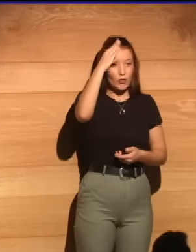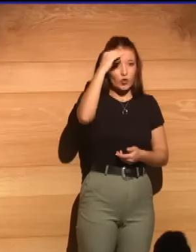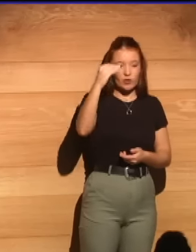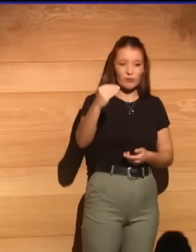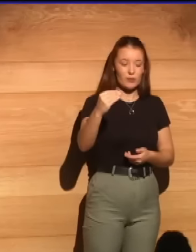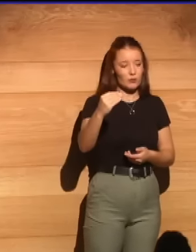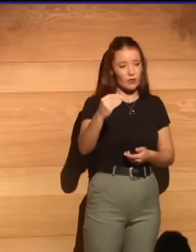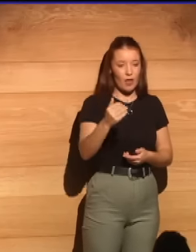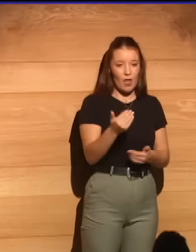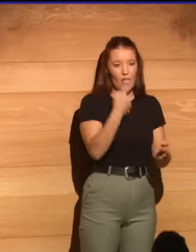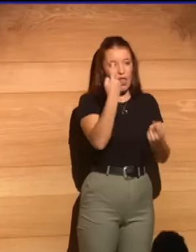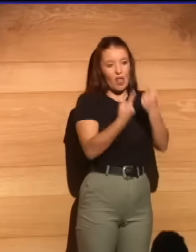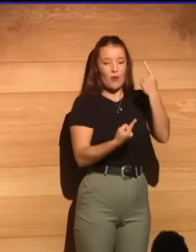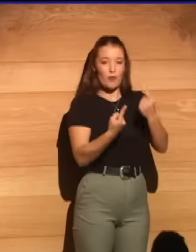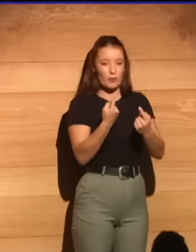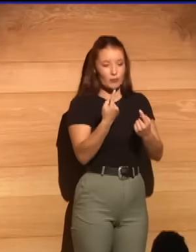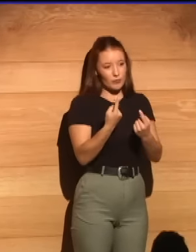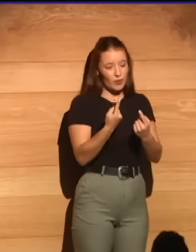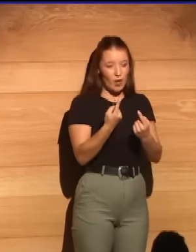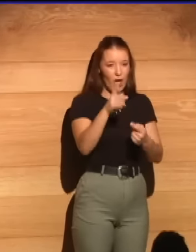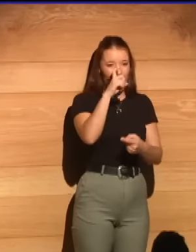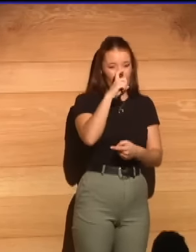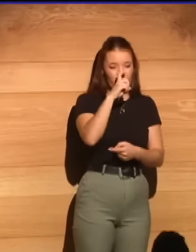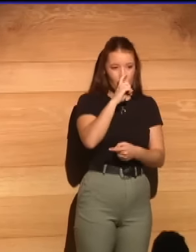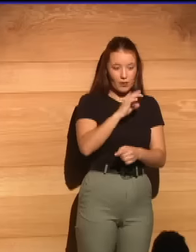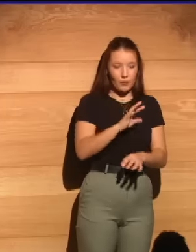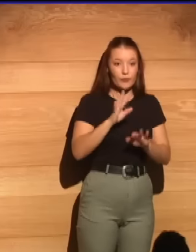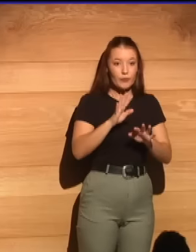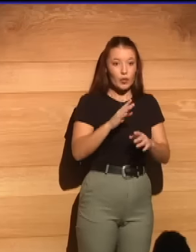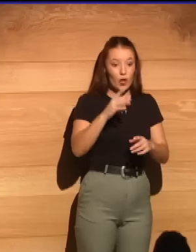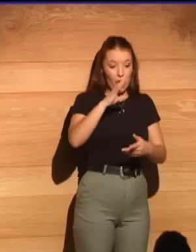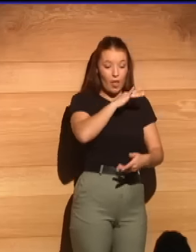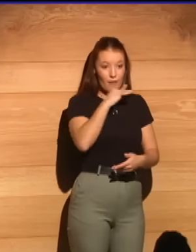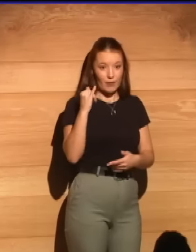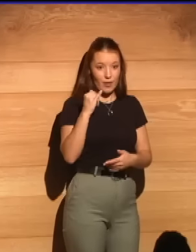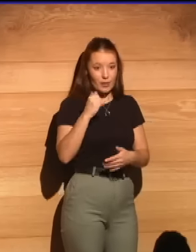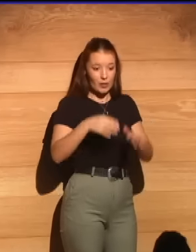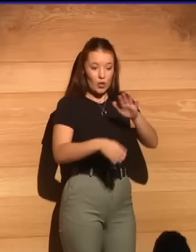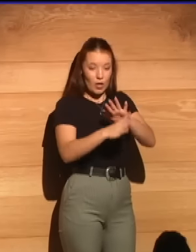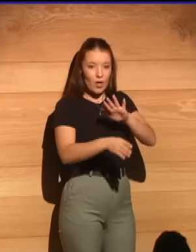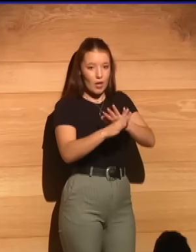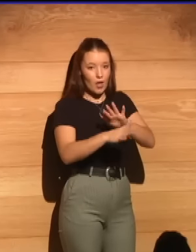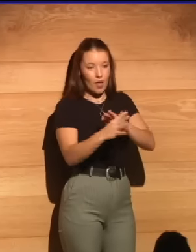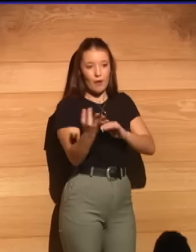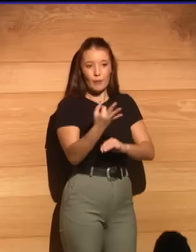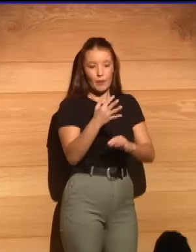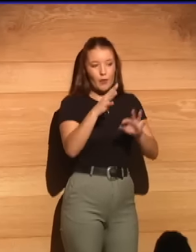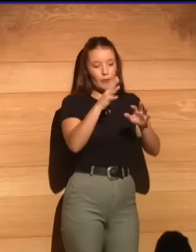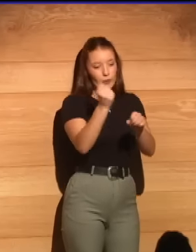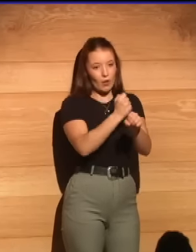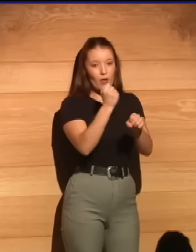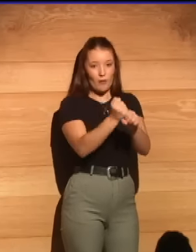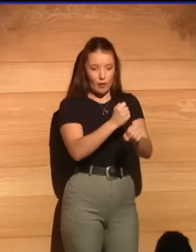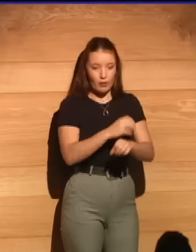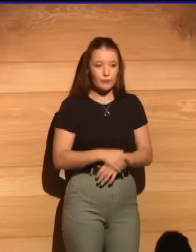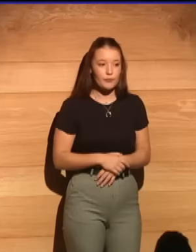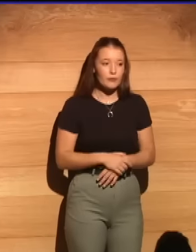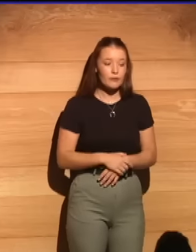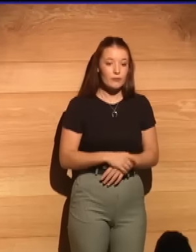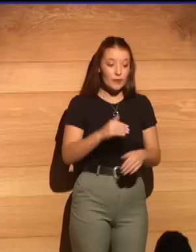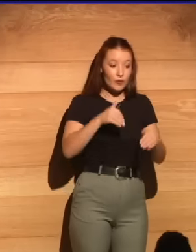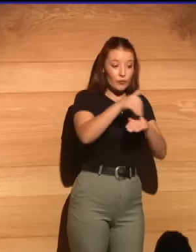obsoletos, sino las habilidades que son las que se quedan. Y sobre todo, de cara a futuro, necesitaremos pensamiento creativo, pensamiento lógico